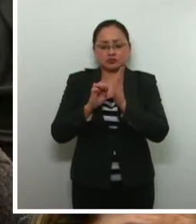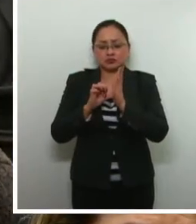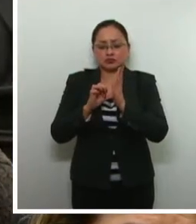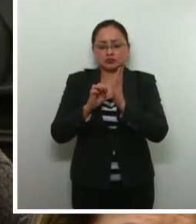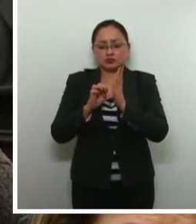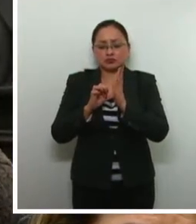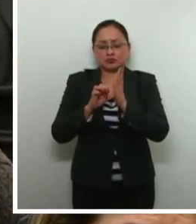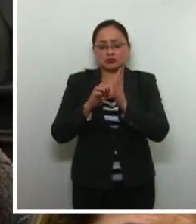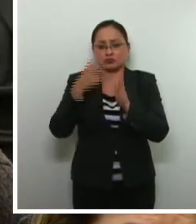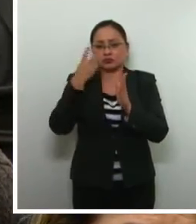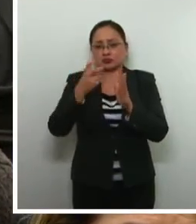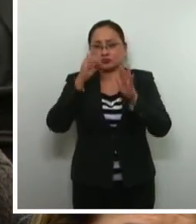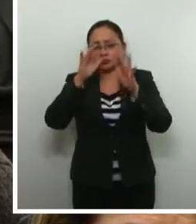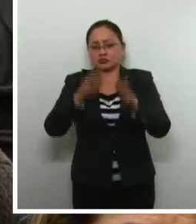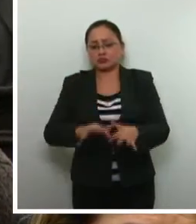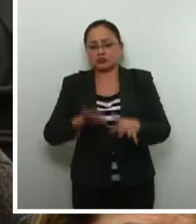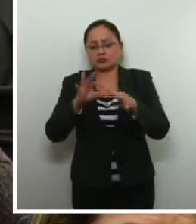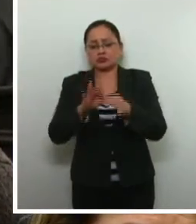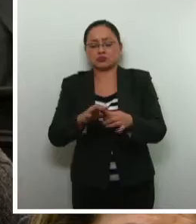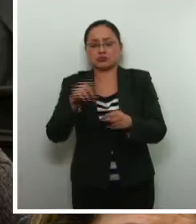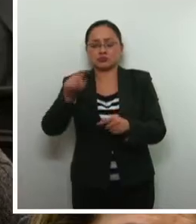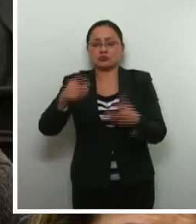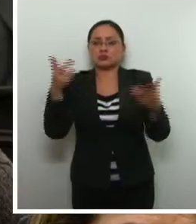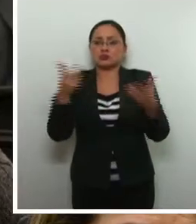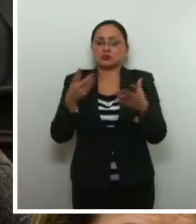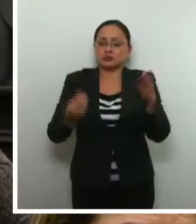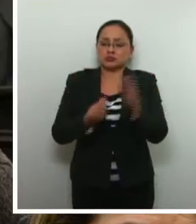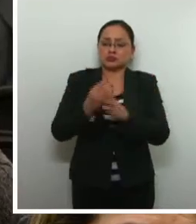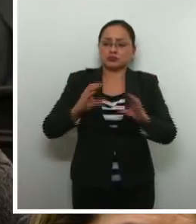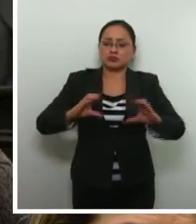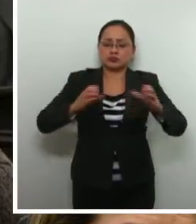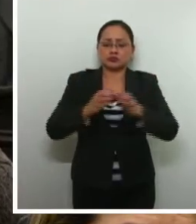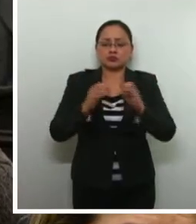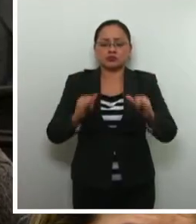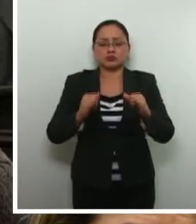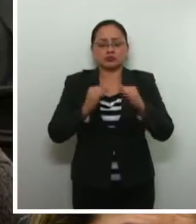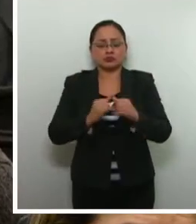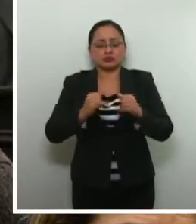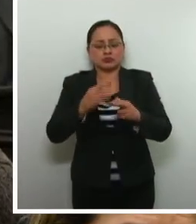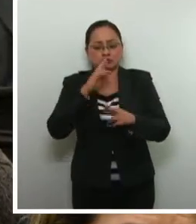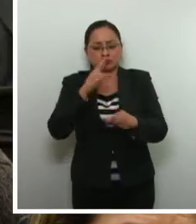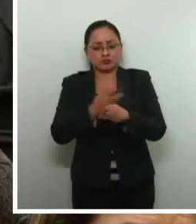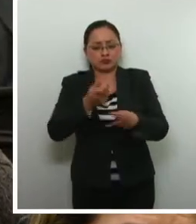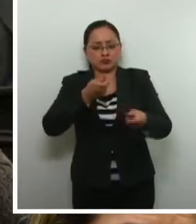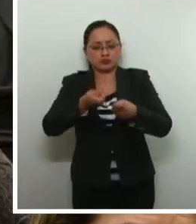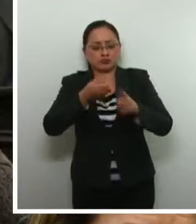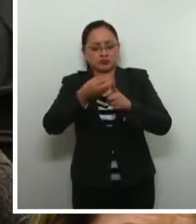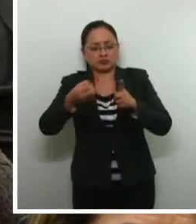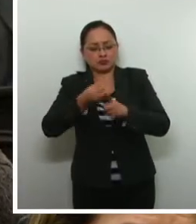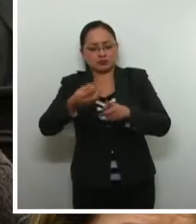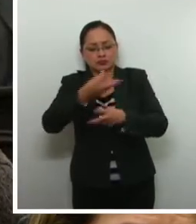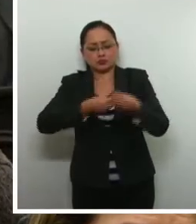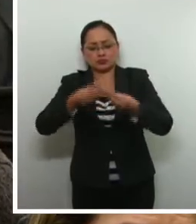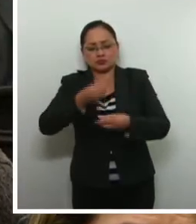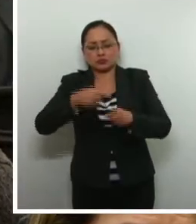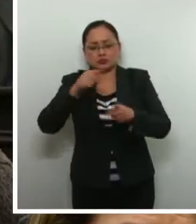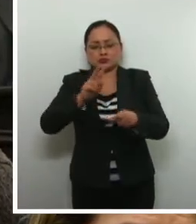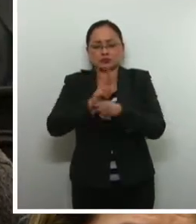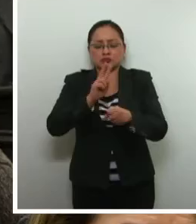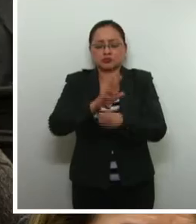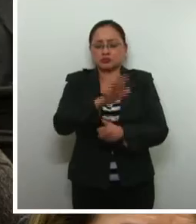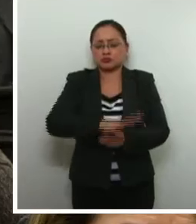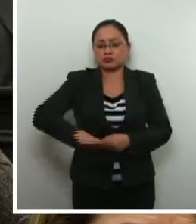de la redacción que dice: se creará un ente público que será responsable del desarrollo, regulación, mantenimiento y vigilancia del espacio